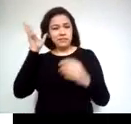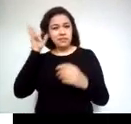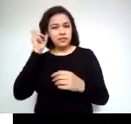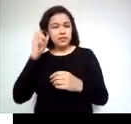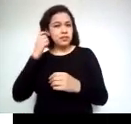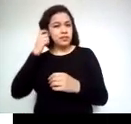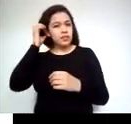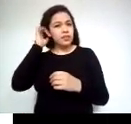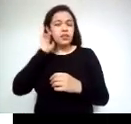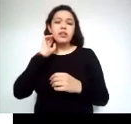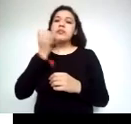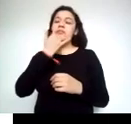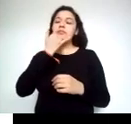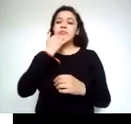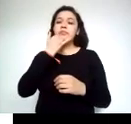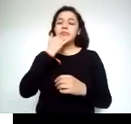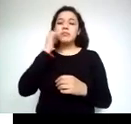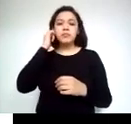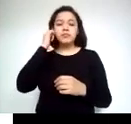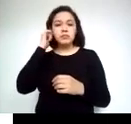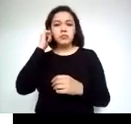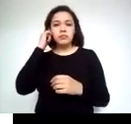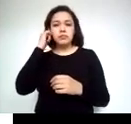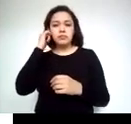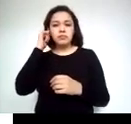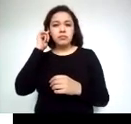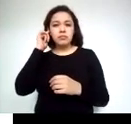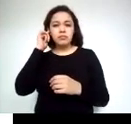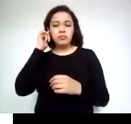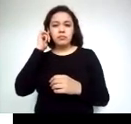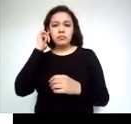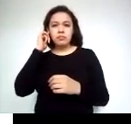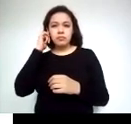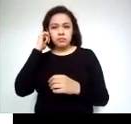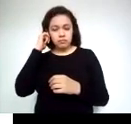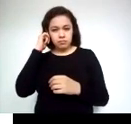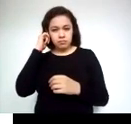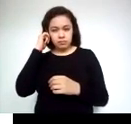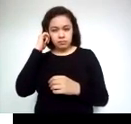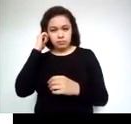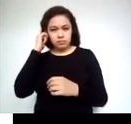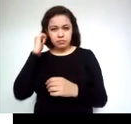Perdón, no te escuché, Mini. ¿Y puedes regresar a la guía de referencia 1 en la presentación? Ajá.